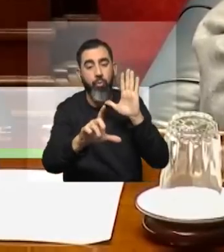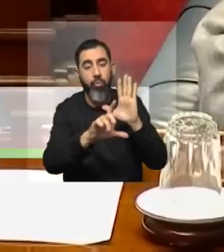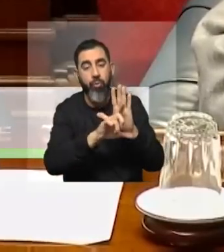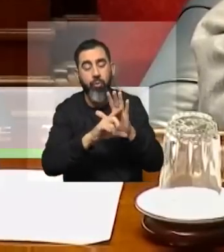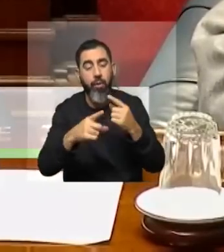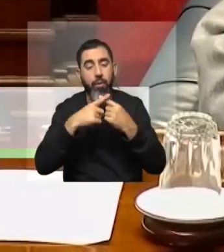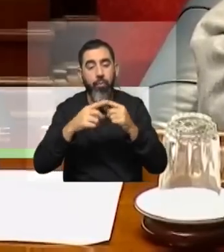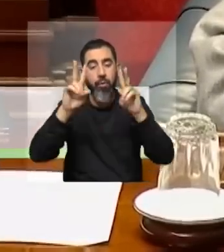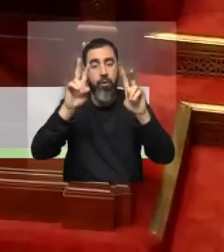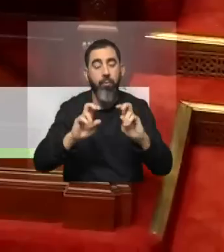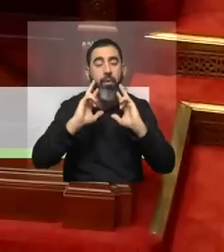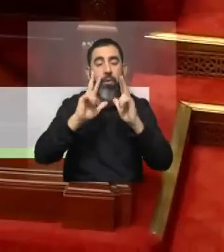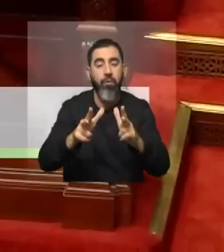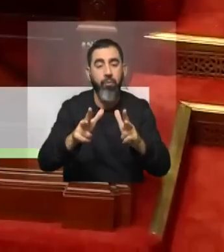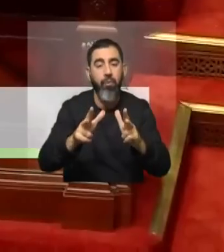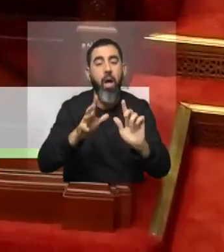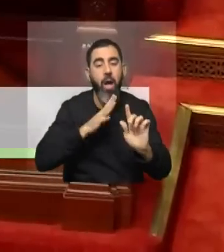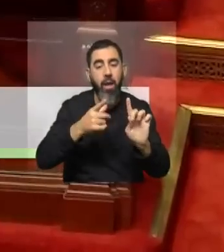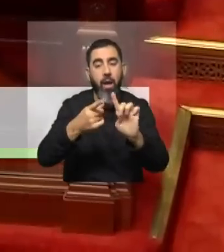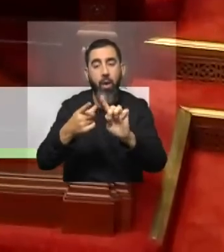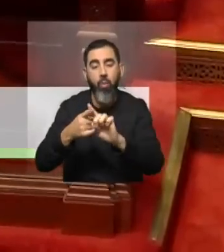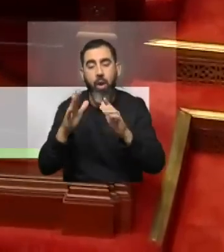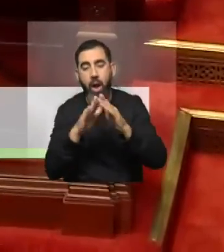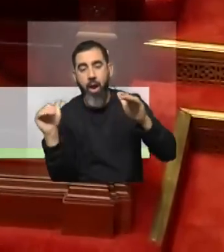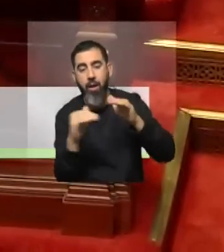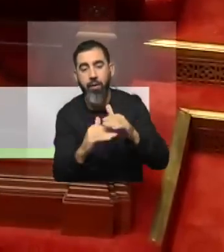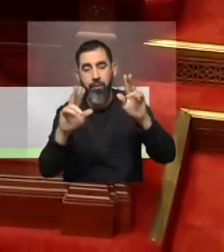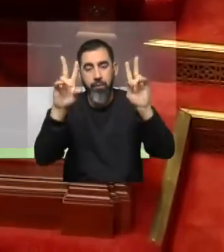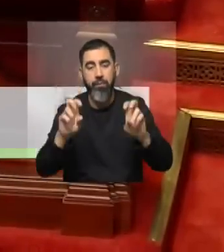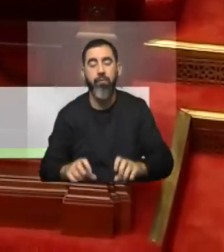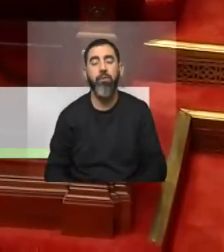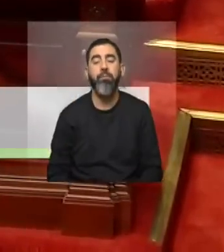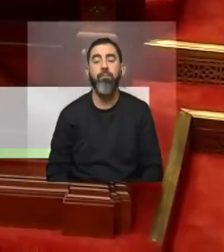el tema, que dijo que había un acuerdo para archivar el caso.